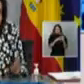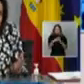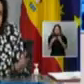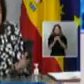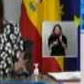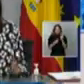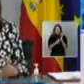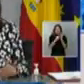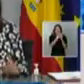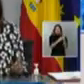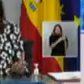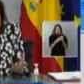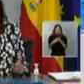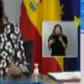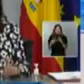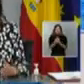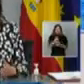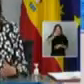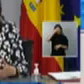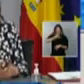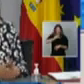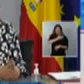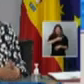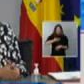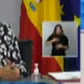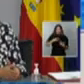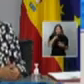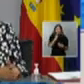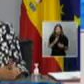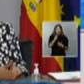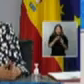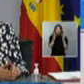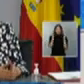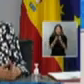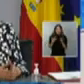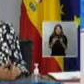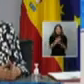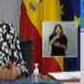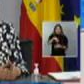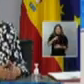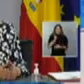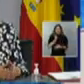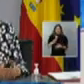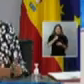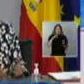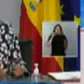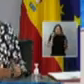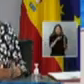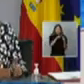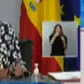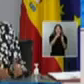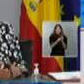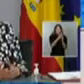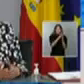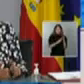porque por ahí se va mucho dinero, pero antes quería preguntar también a la calle, quería que Pello, Laura, le preguntase a los madrileños